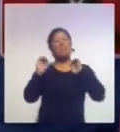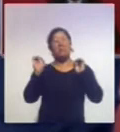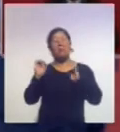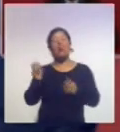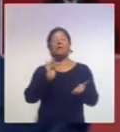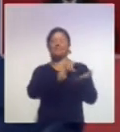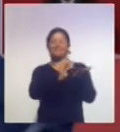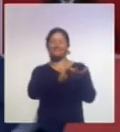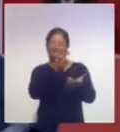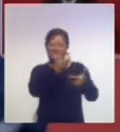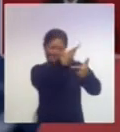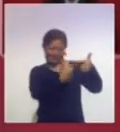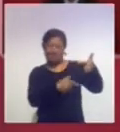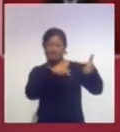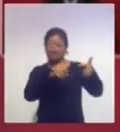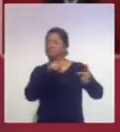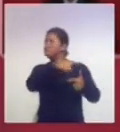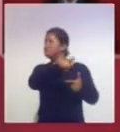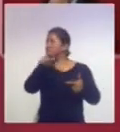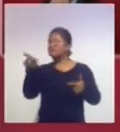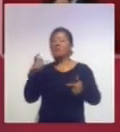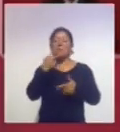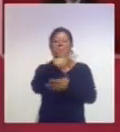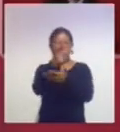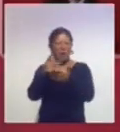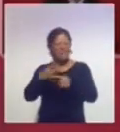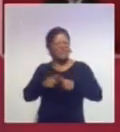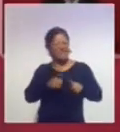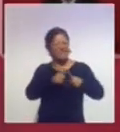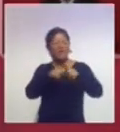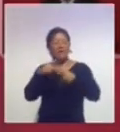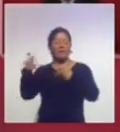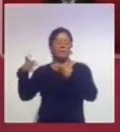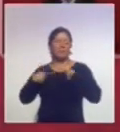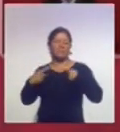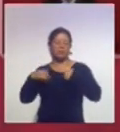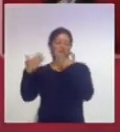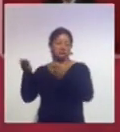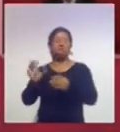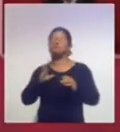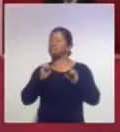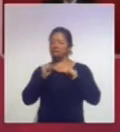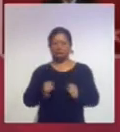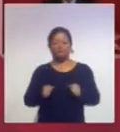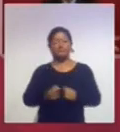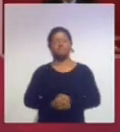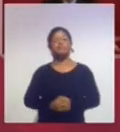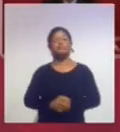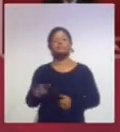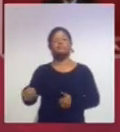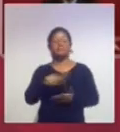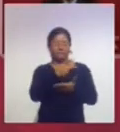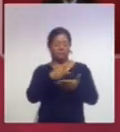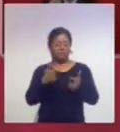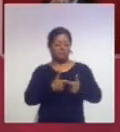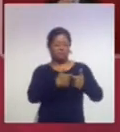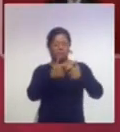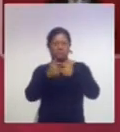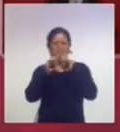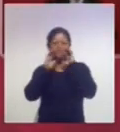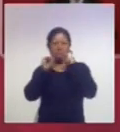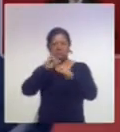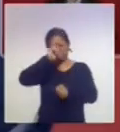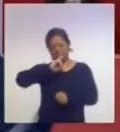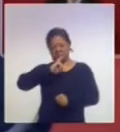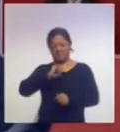esto están garantizados todos los programas sociales. Tras la explicación del presupuesto hecha por el secretario de Hacienda, Arturo Herrera, López